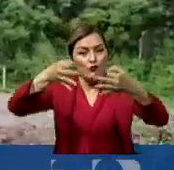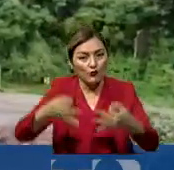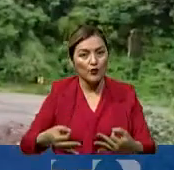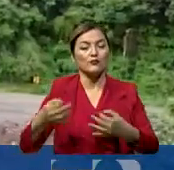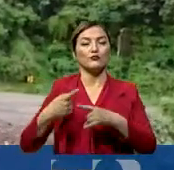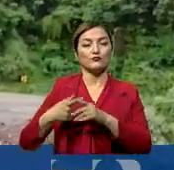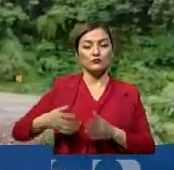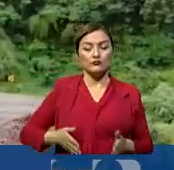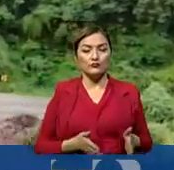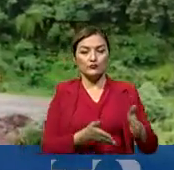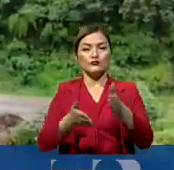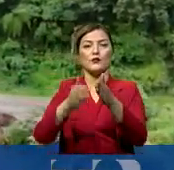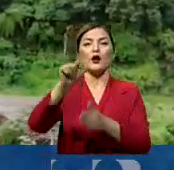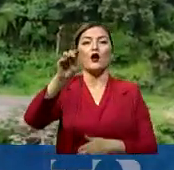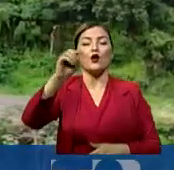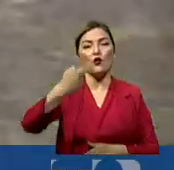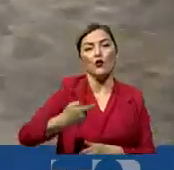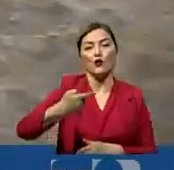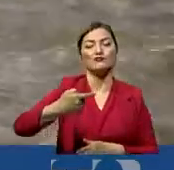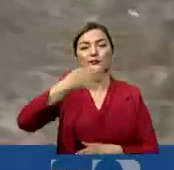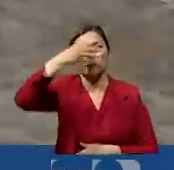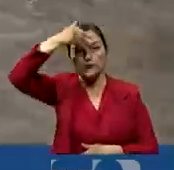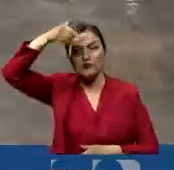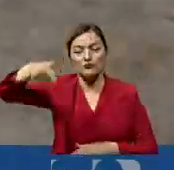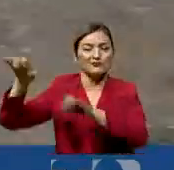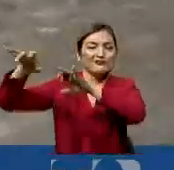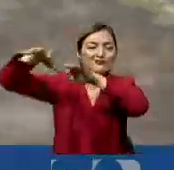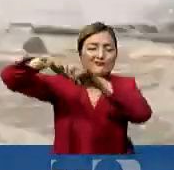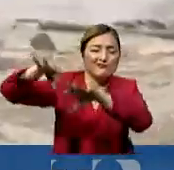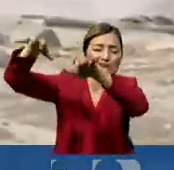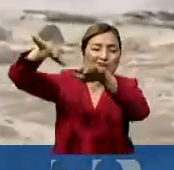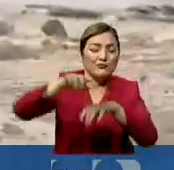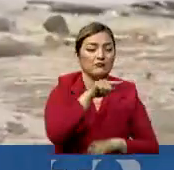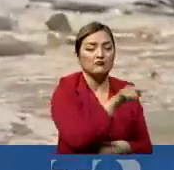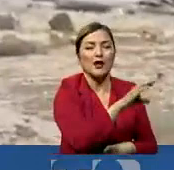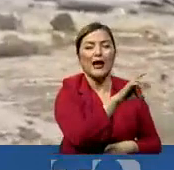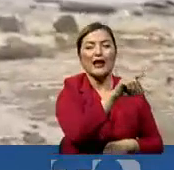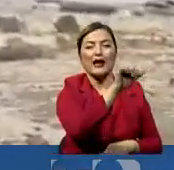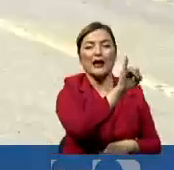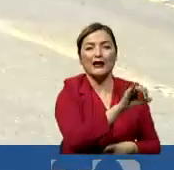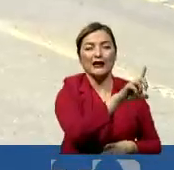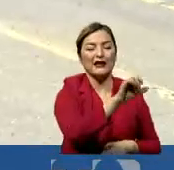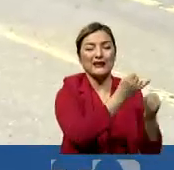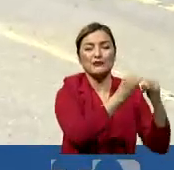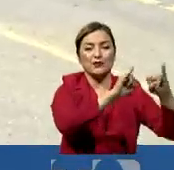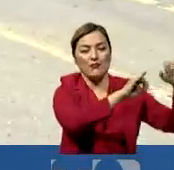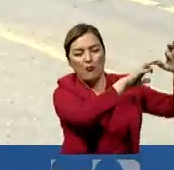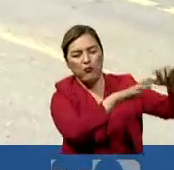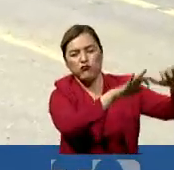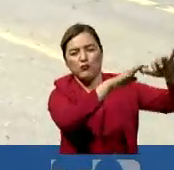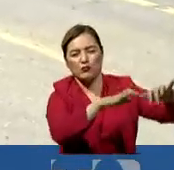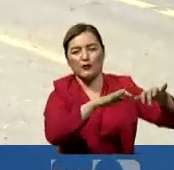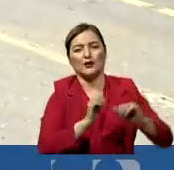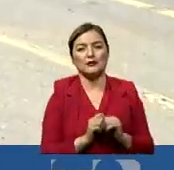en vías como la Loax Santo Domingo y Calacalí La Independencia, lo que obligó a las autoridades a cerrar parcialmente